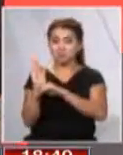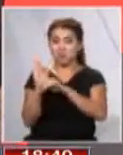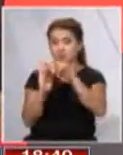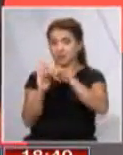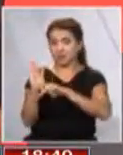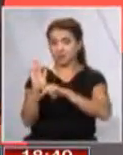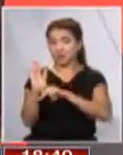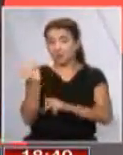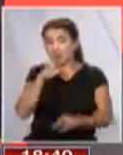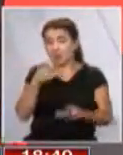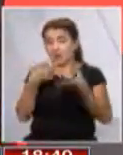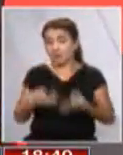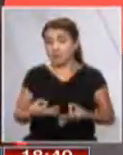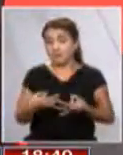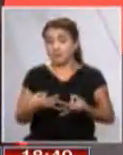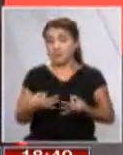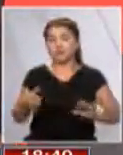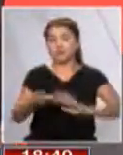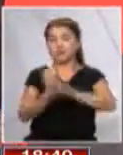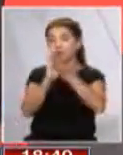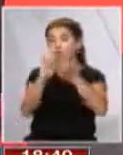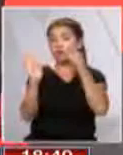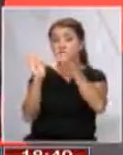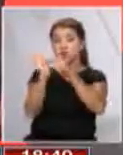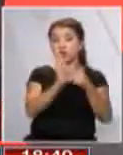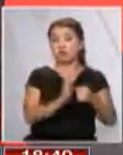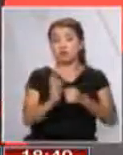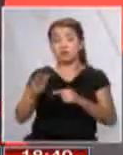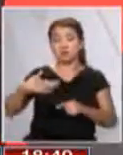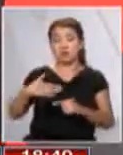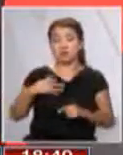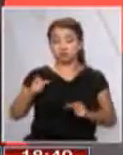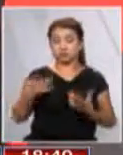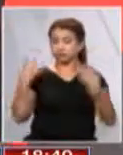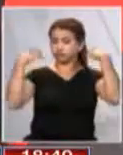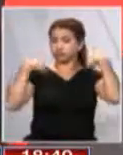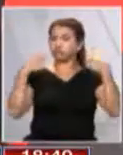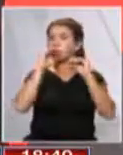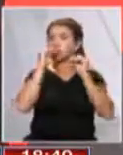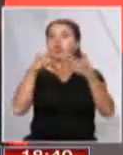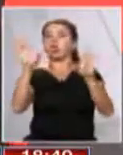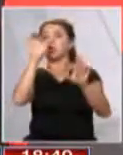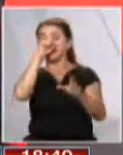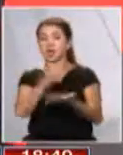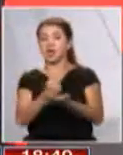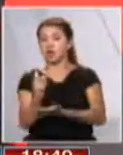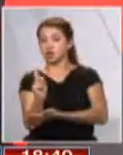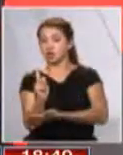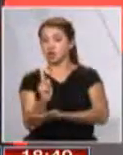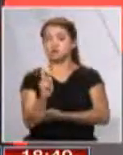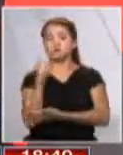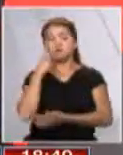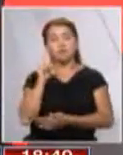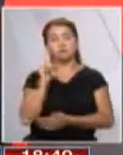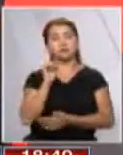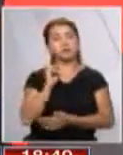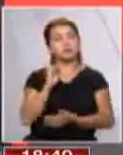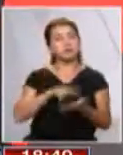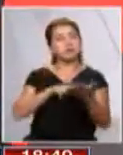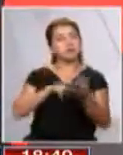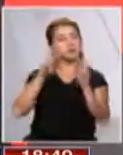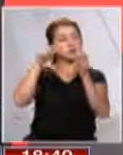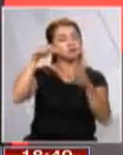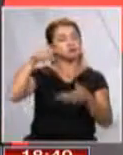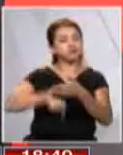tenido oficialmente toda la vista por lo tanto quiero ser muy responsable lo que diga yo no quiero hablar de engaño lo que yo sí quiero hablar es que hay un trasfondo acá